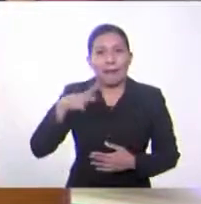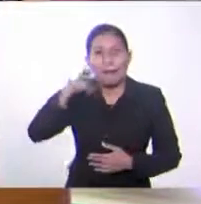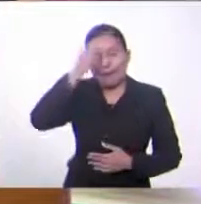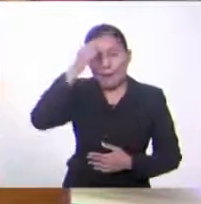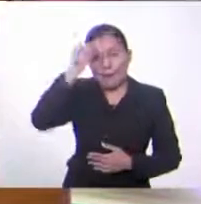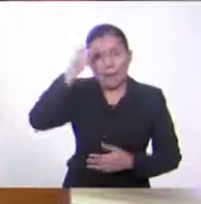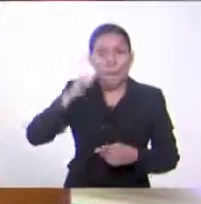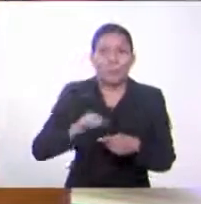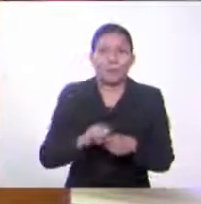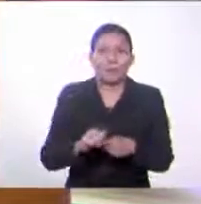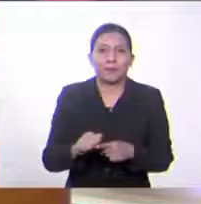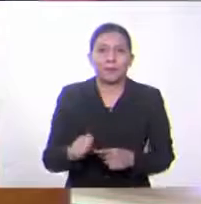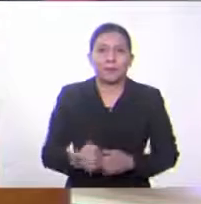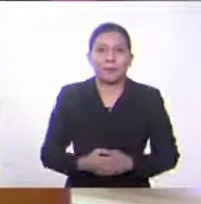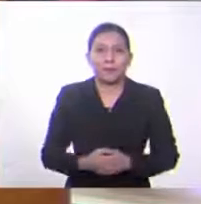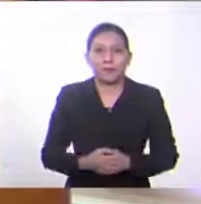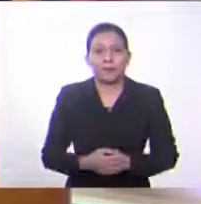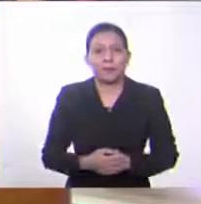Ok.